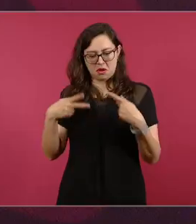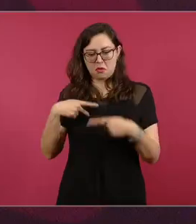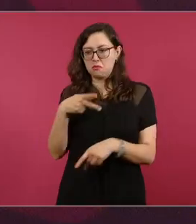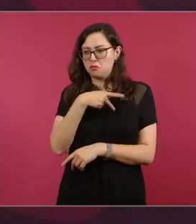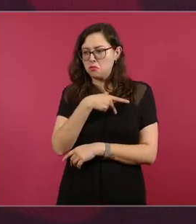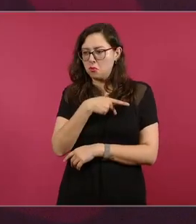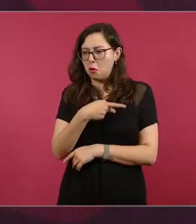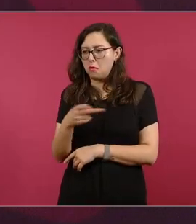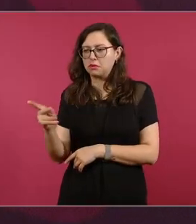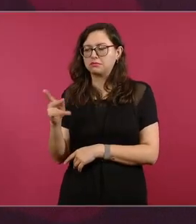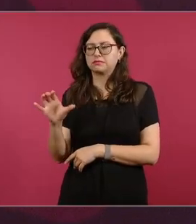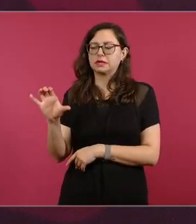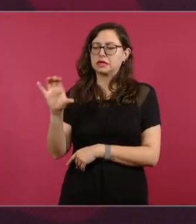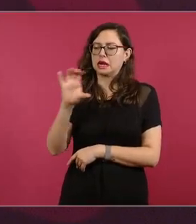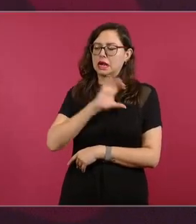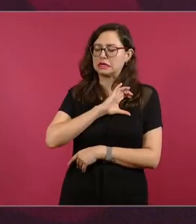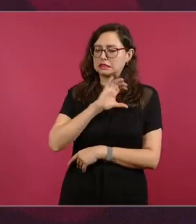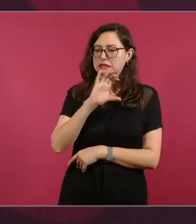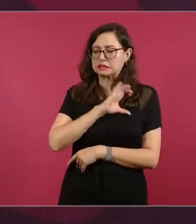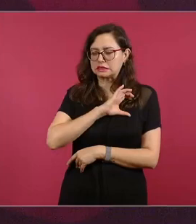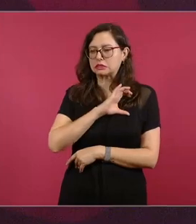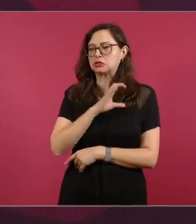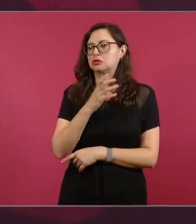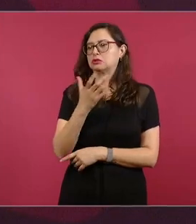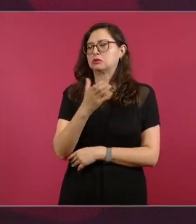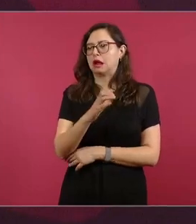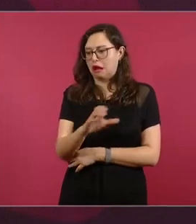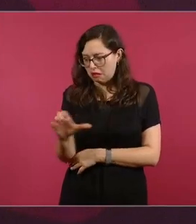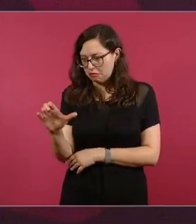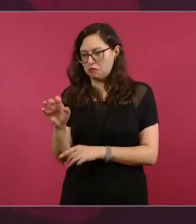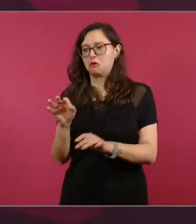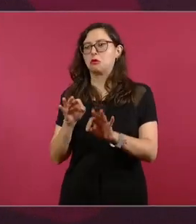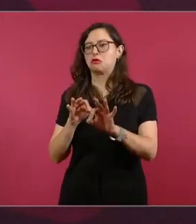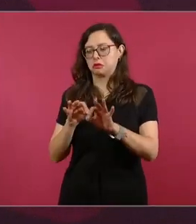a los campesinos, a los obreros.